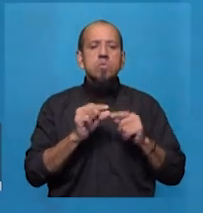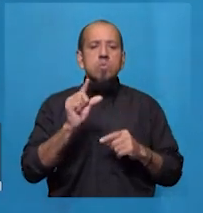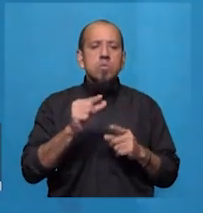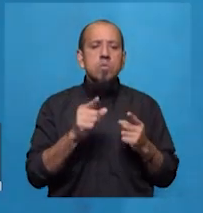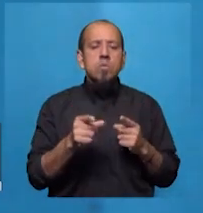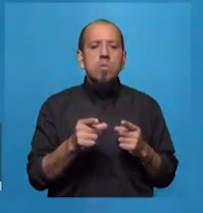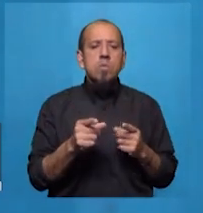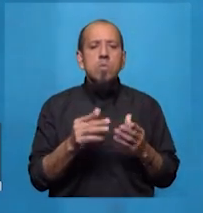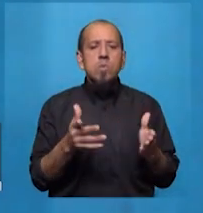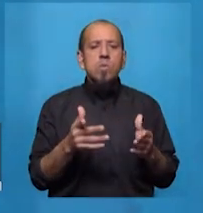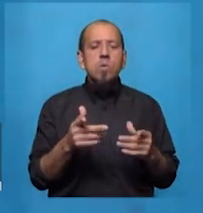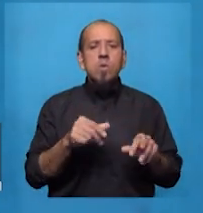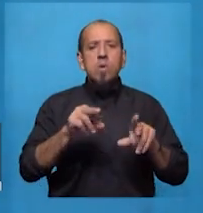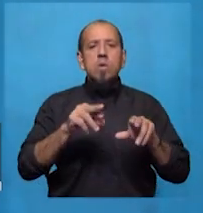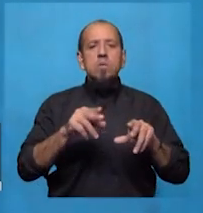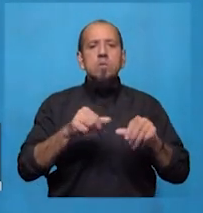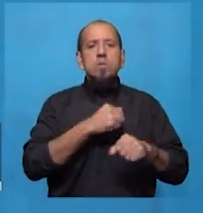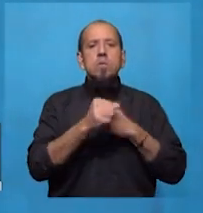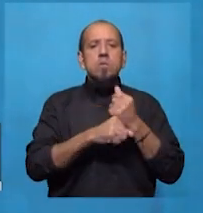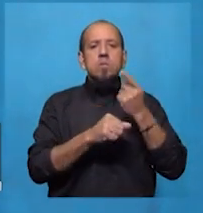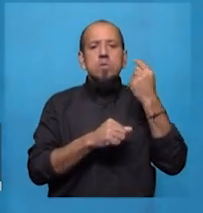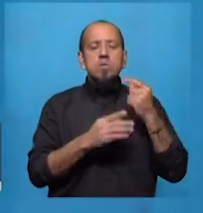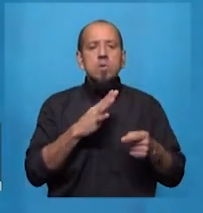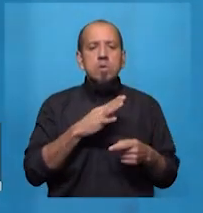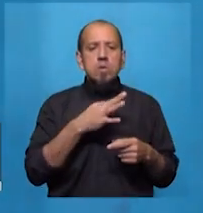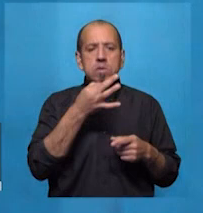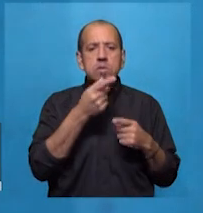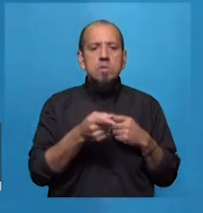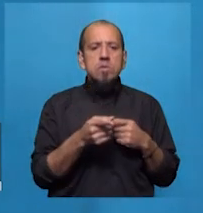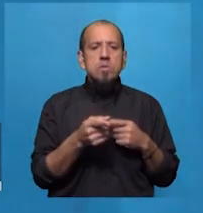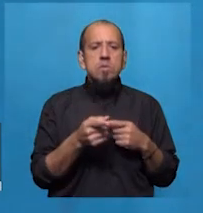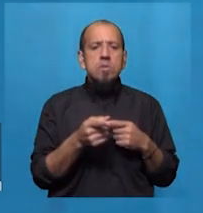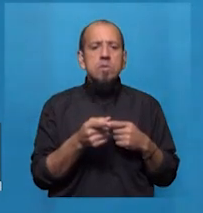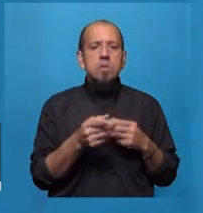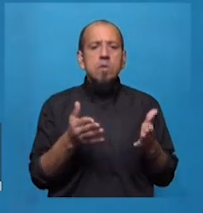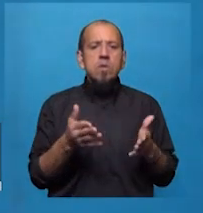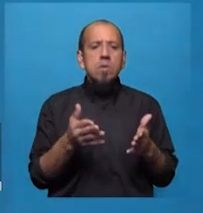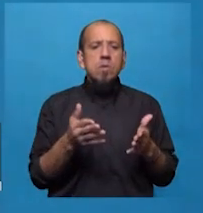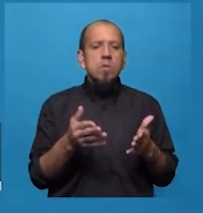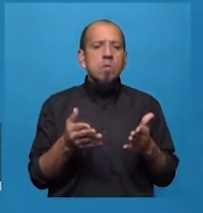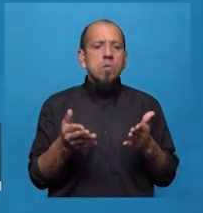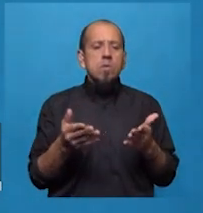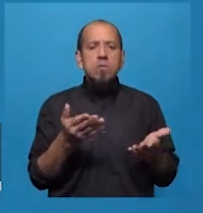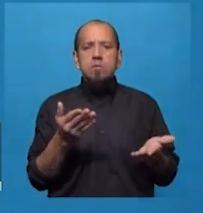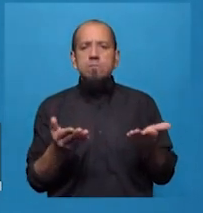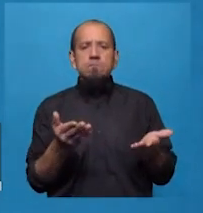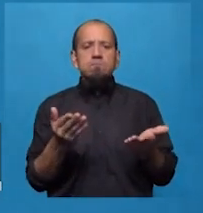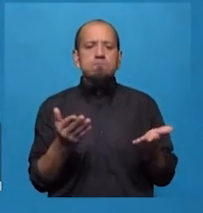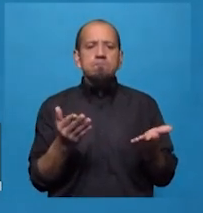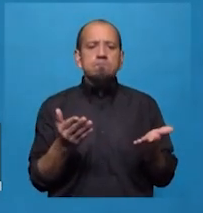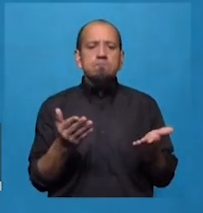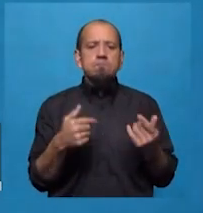con relación al mismo trimestre el año pasado estamos hablando Igualmente de números que son